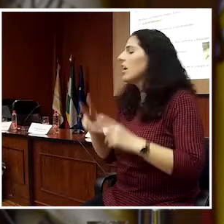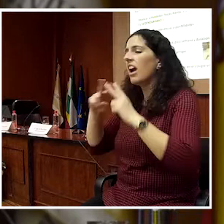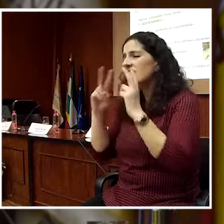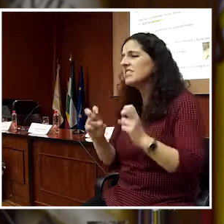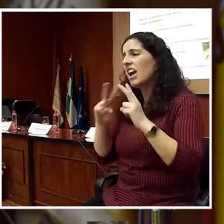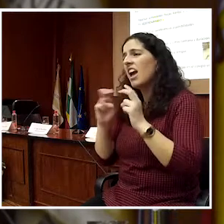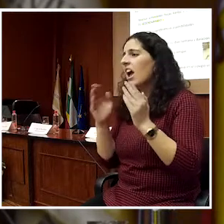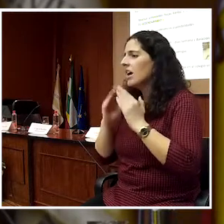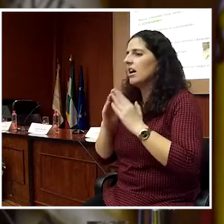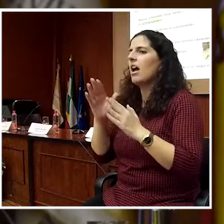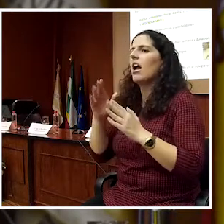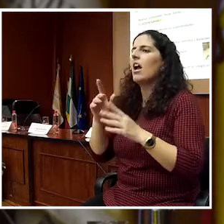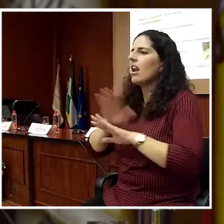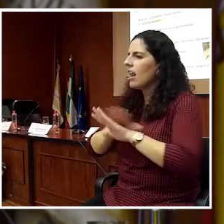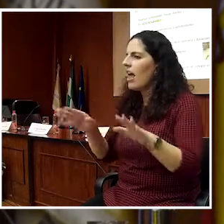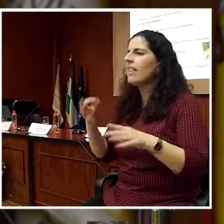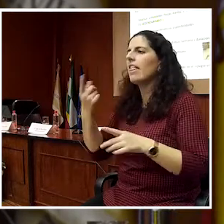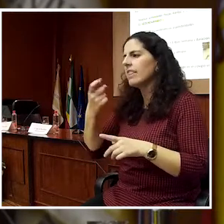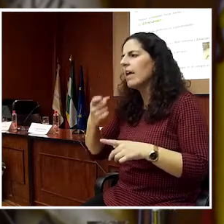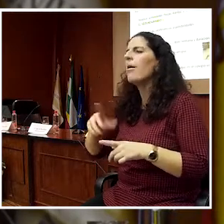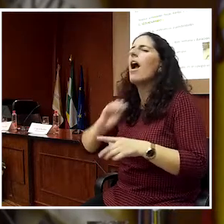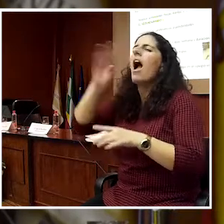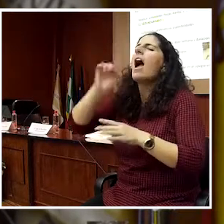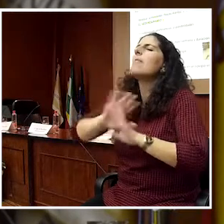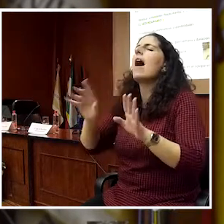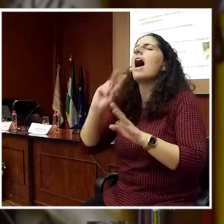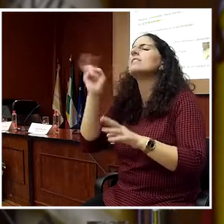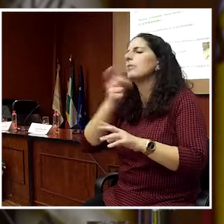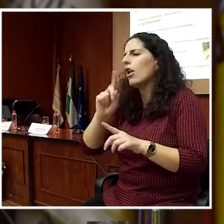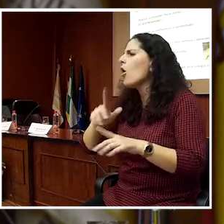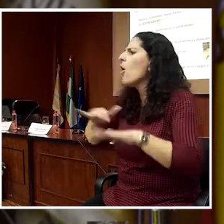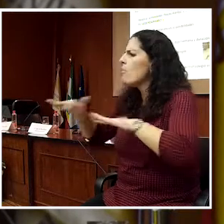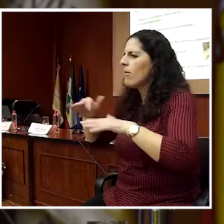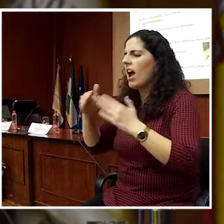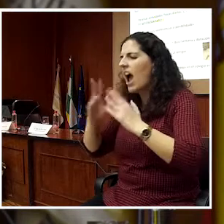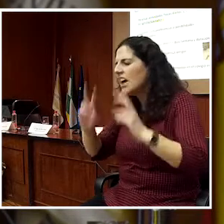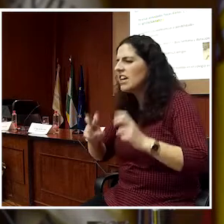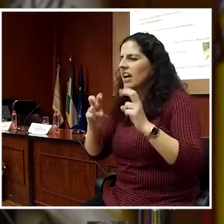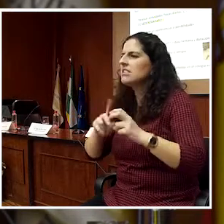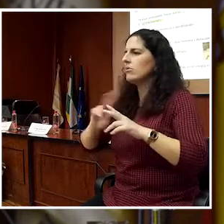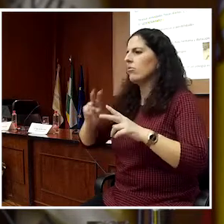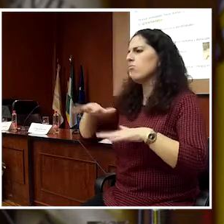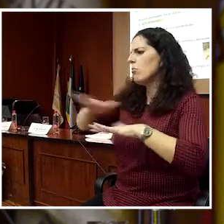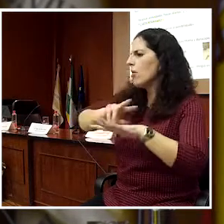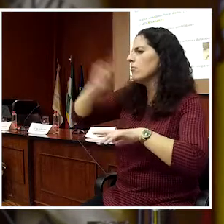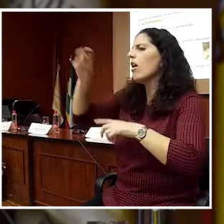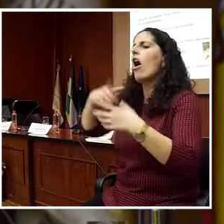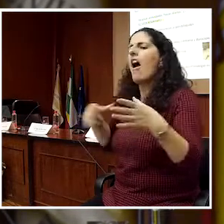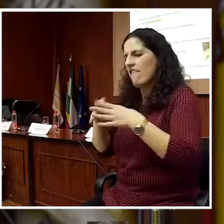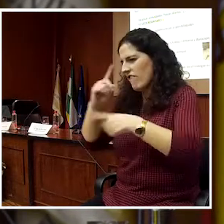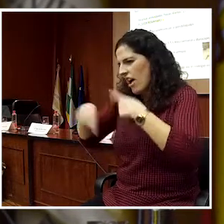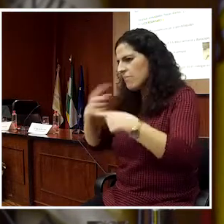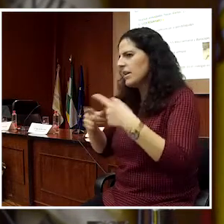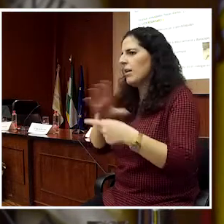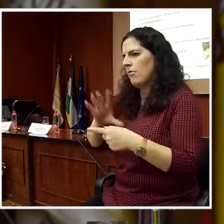sedentarismo, no solamente hacer actividad física, incluirla dentro de todo este sistema de hábitos acompañado de la familia. Ya hemos